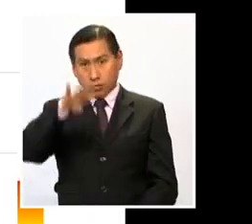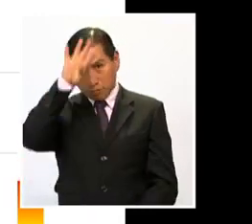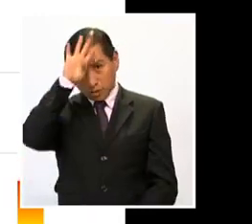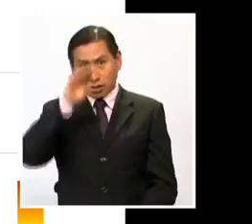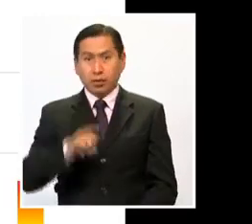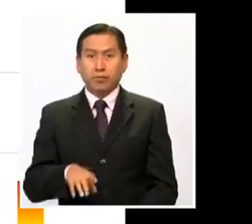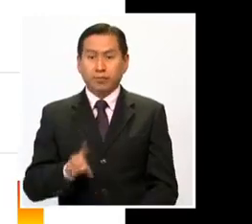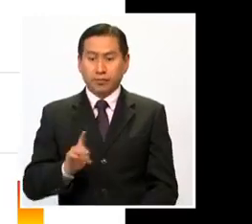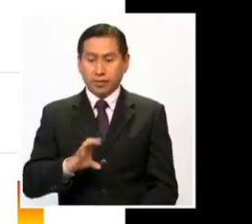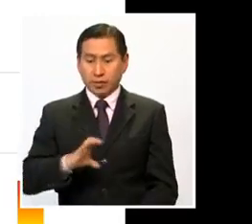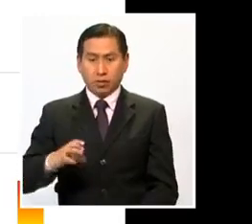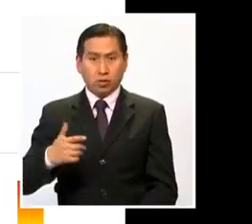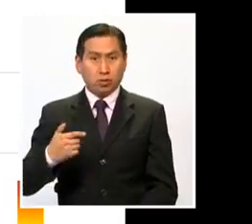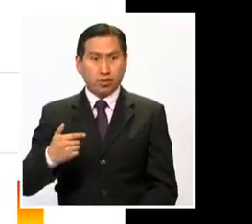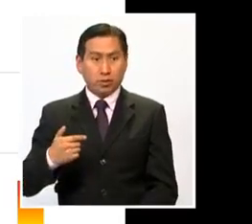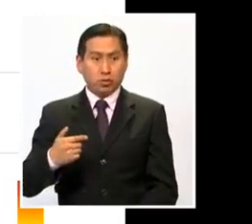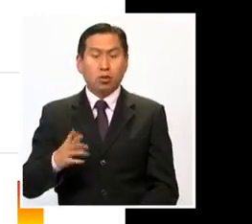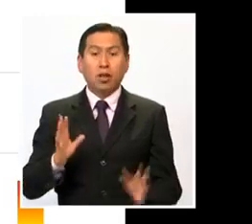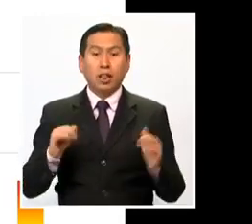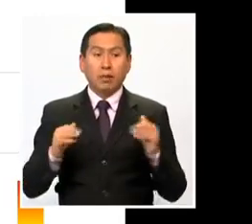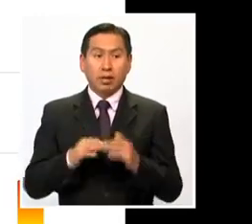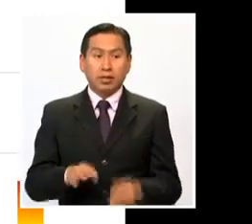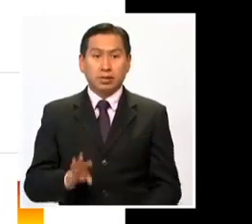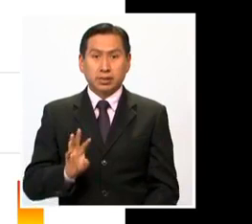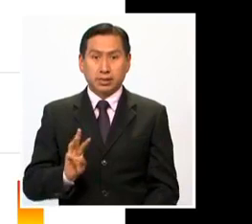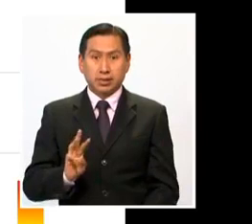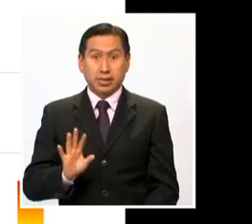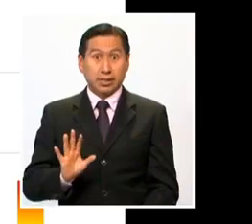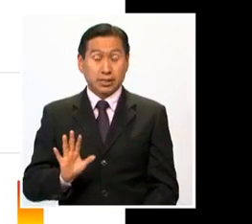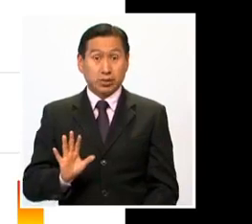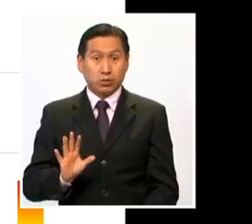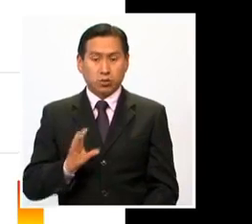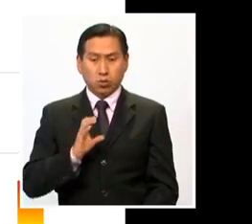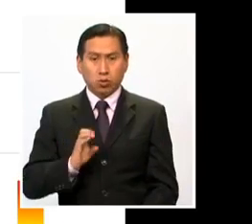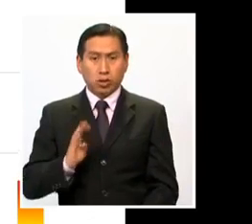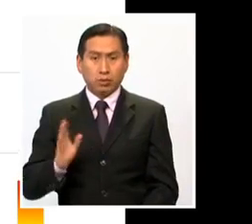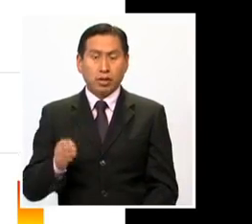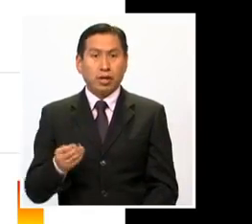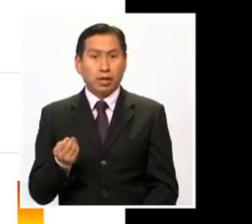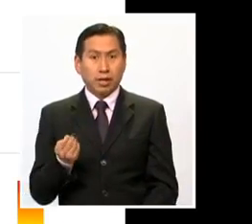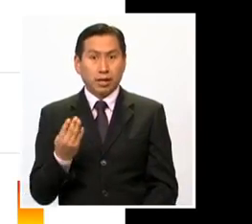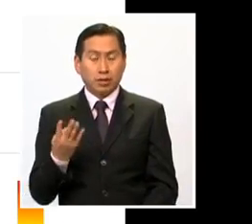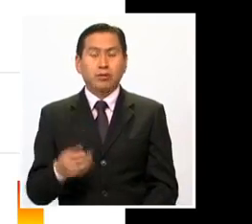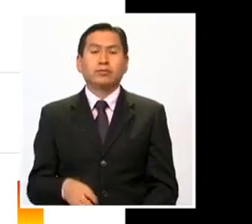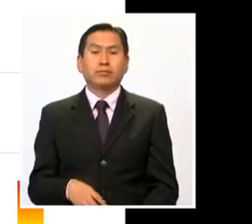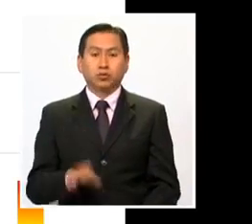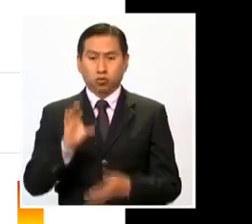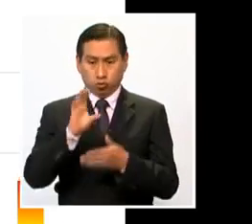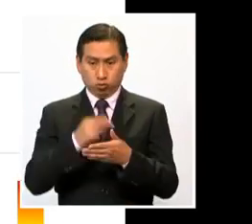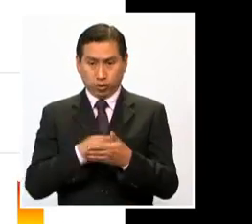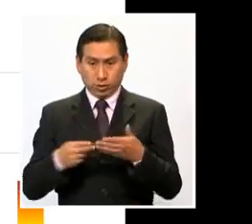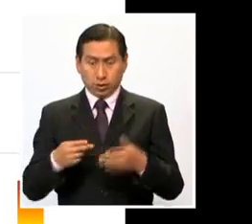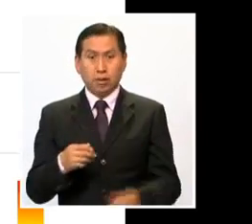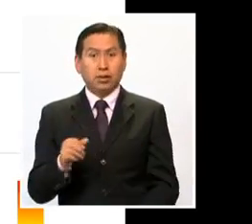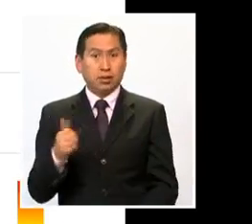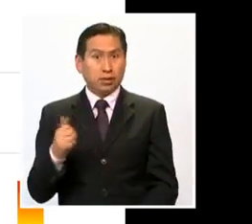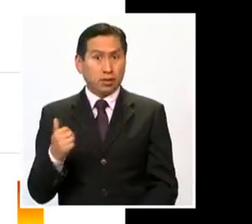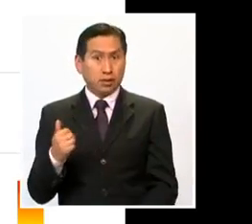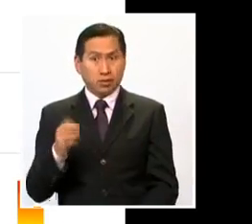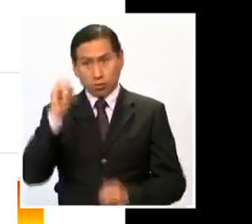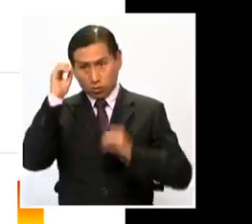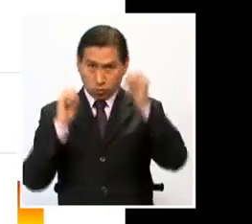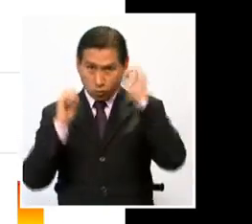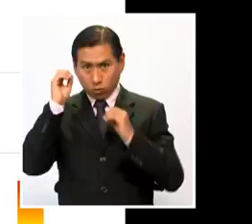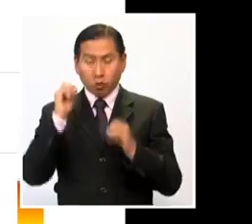con 121 la paz 65 cochabamba 14 chuquisaca 10 por